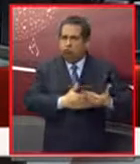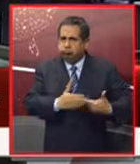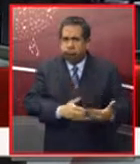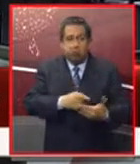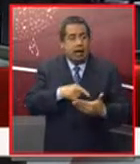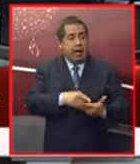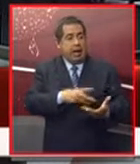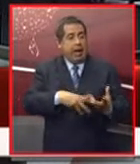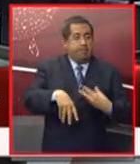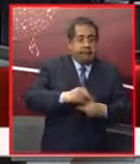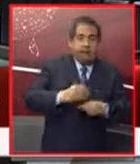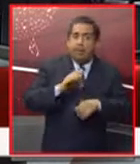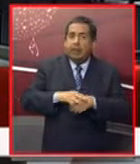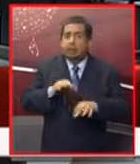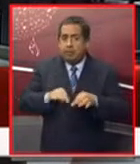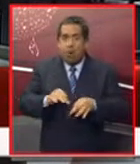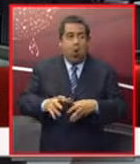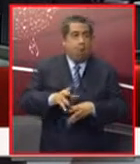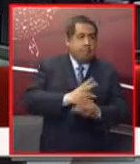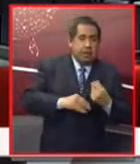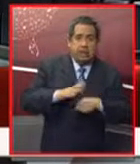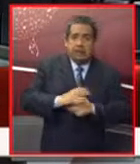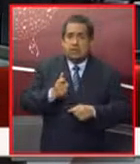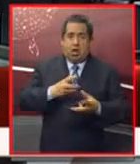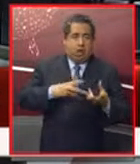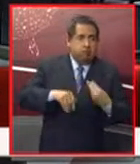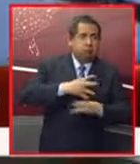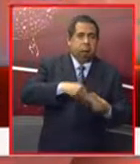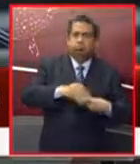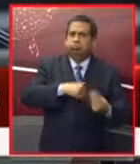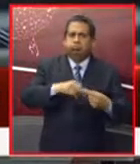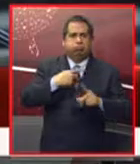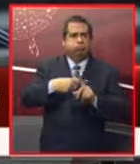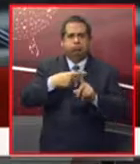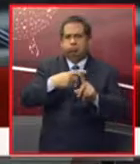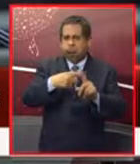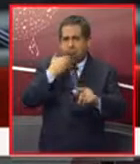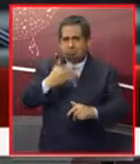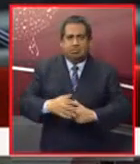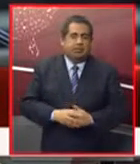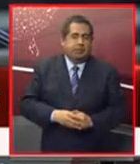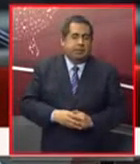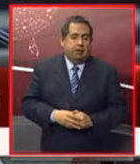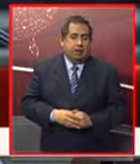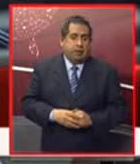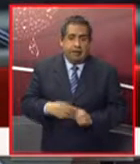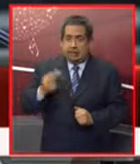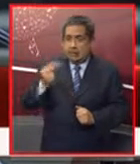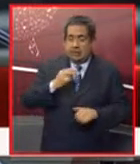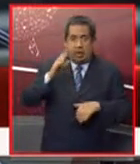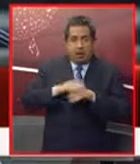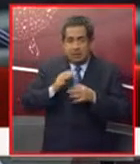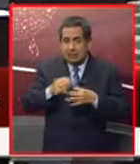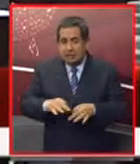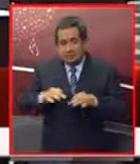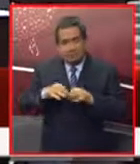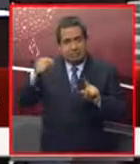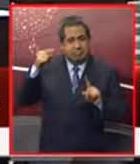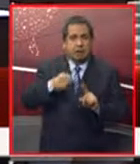de círculos virtuosos para la economía mexicana. Es necesario tomar medidas de fondo